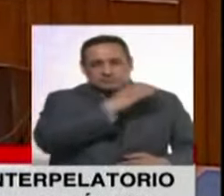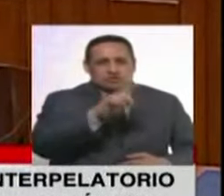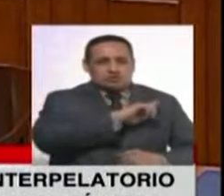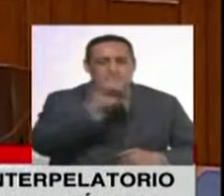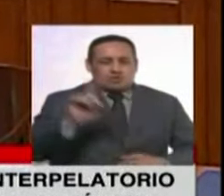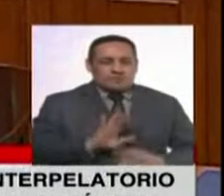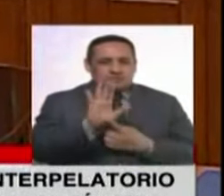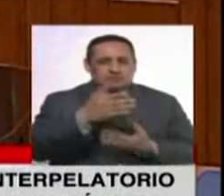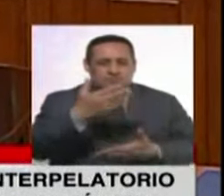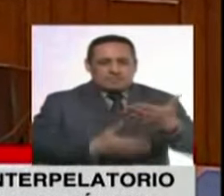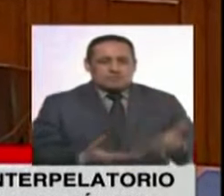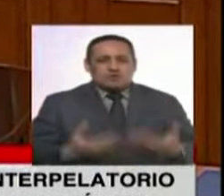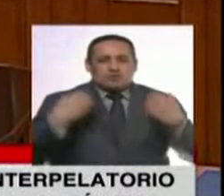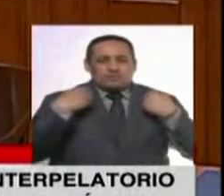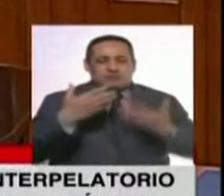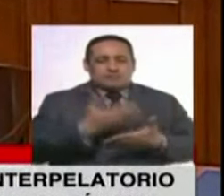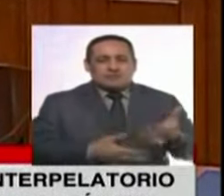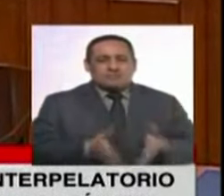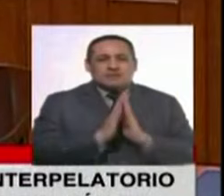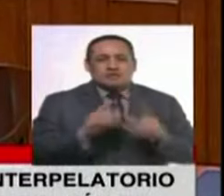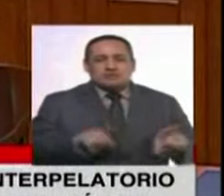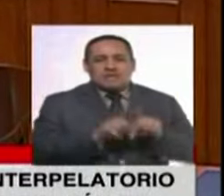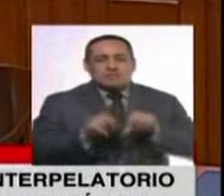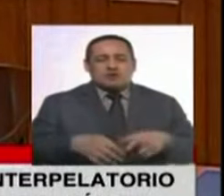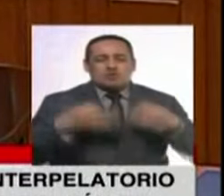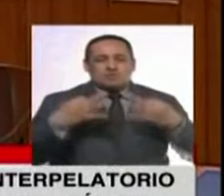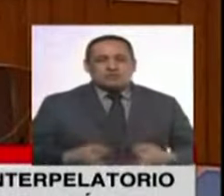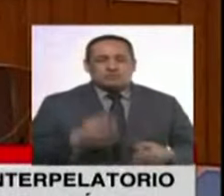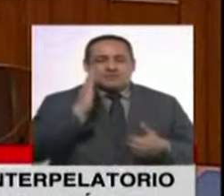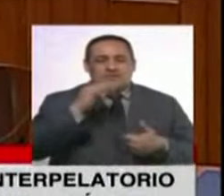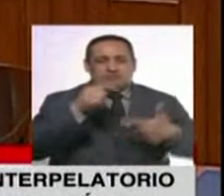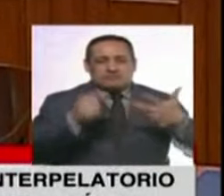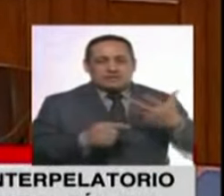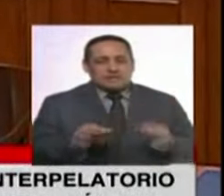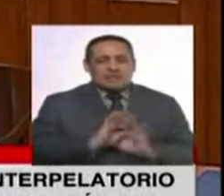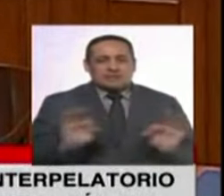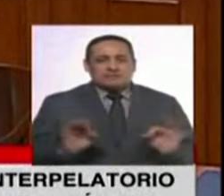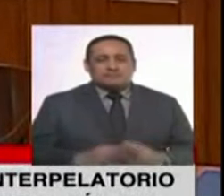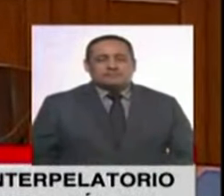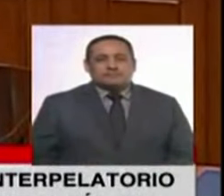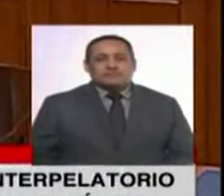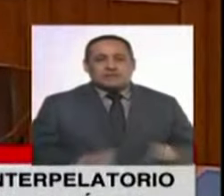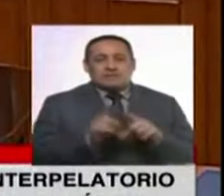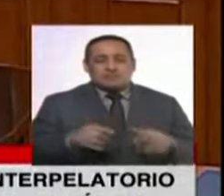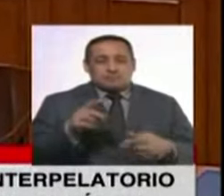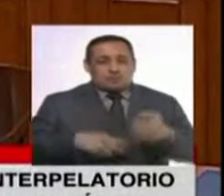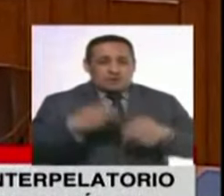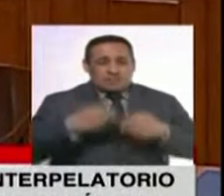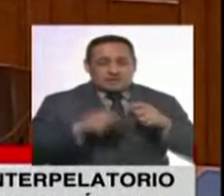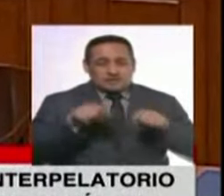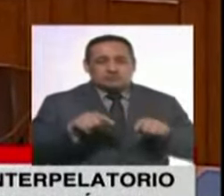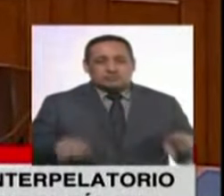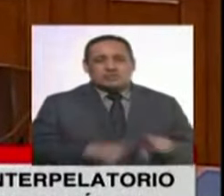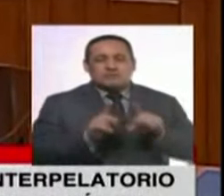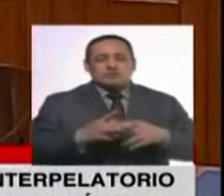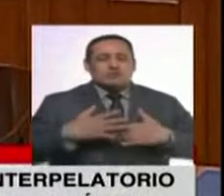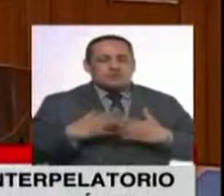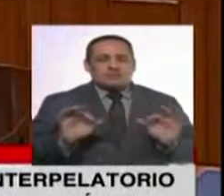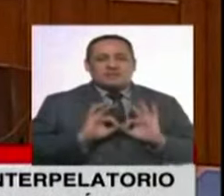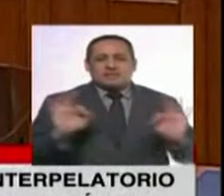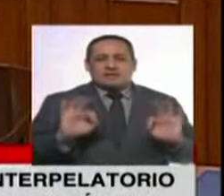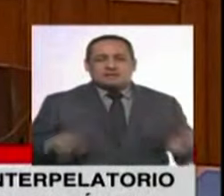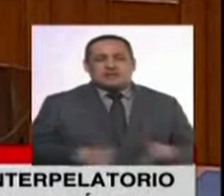presentó formalmente ante mi despacho requerimiento alguno para el cumplimiento de las disposiciones sí perjuicio de ellos no es ajeno para